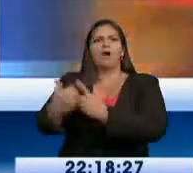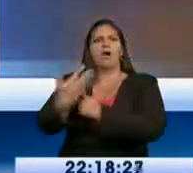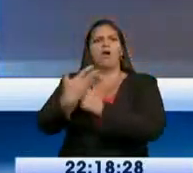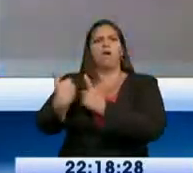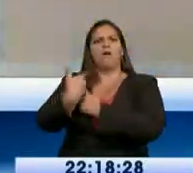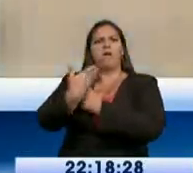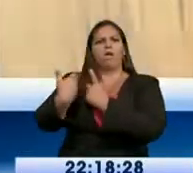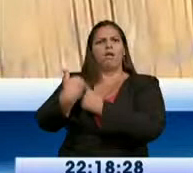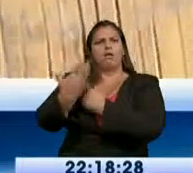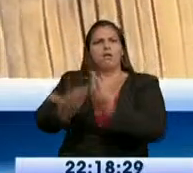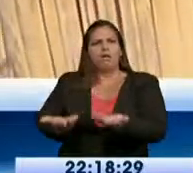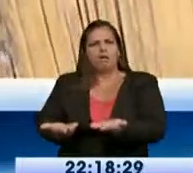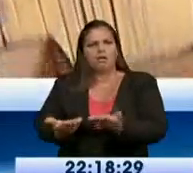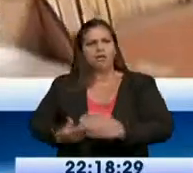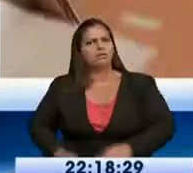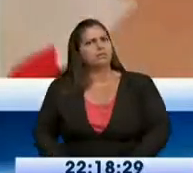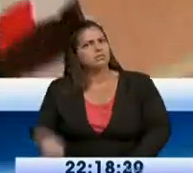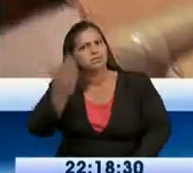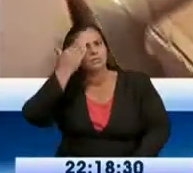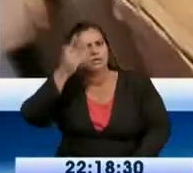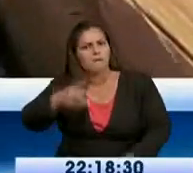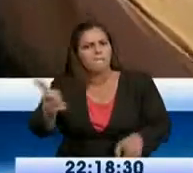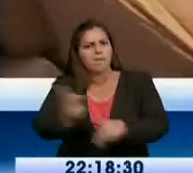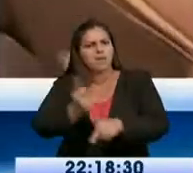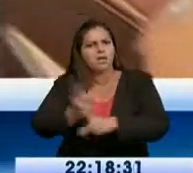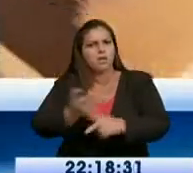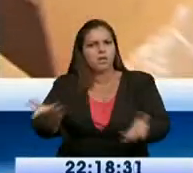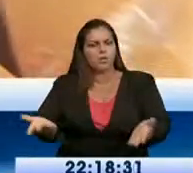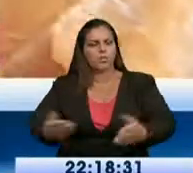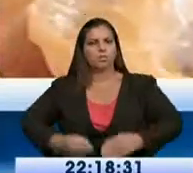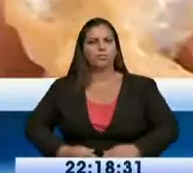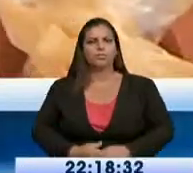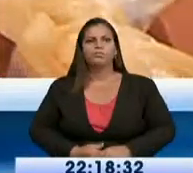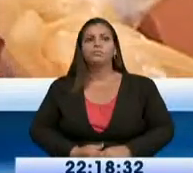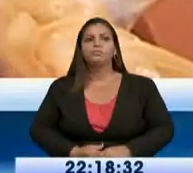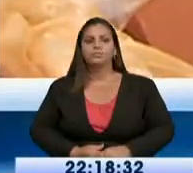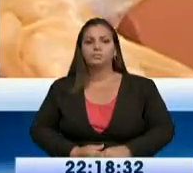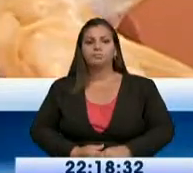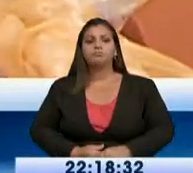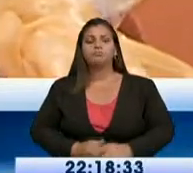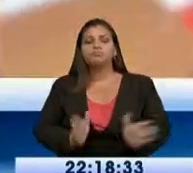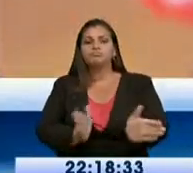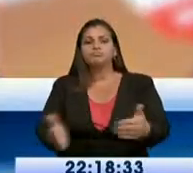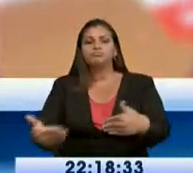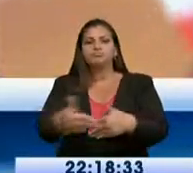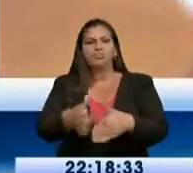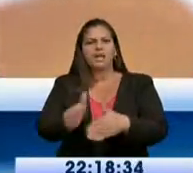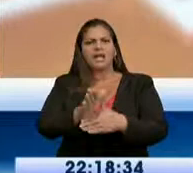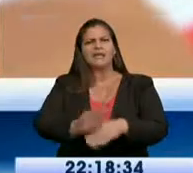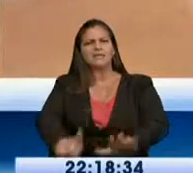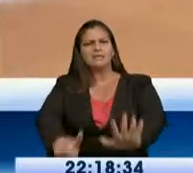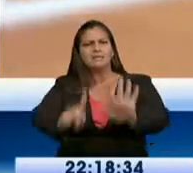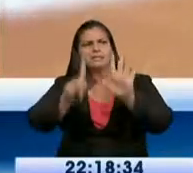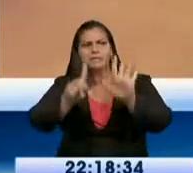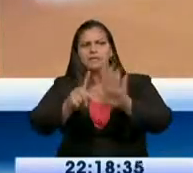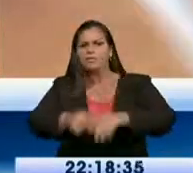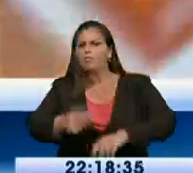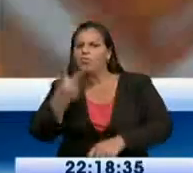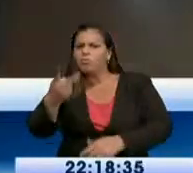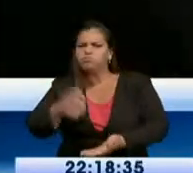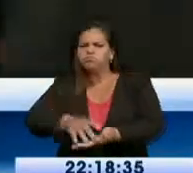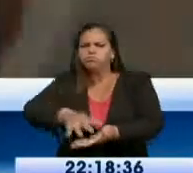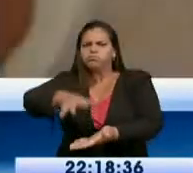investigación por un delito contra la salud pública. Ahí decomisaron 6 cartones llenos de café, gran cantidad de etiquetas y una